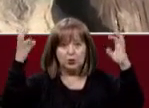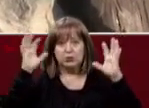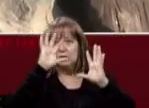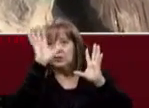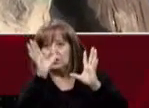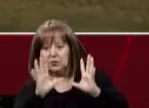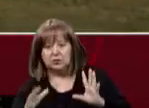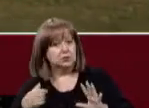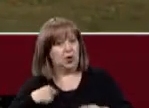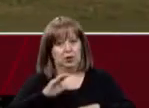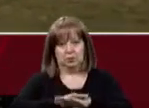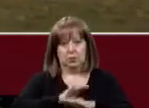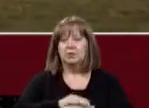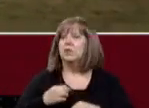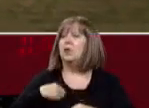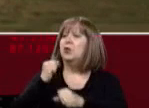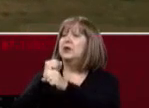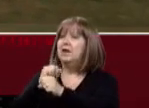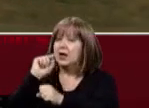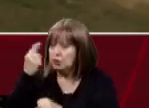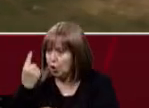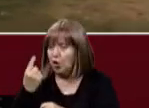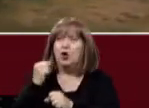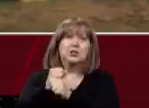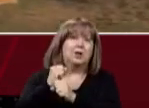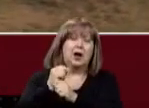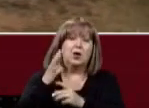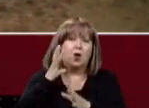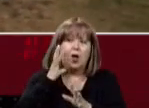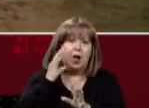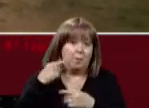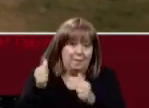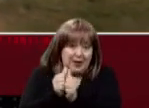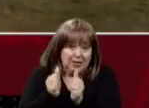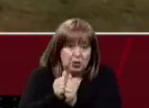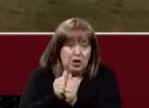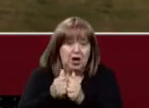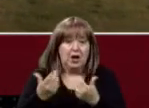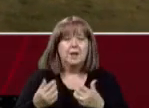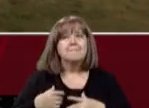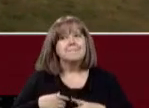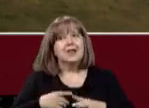escultura. Sí, sí. ¿Trabajás solo, Orlando? En algunos momentos, en etapas